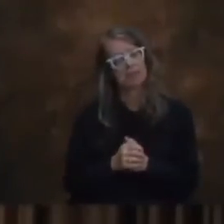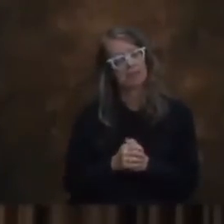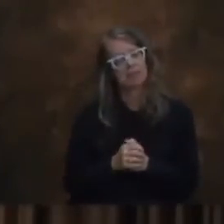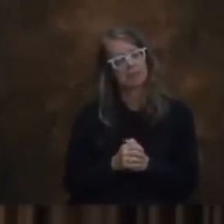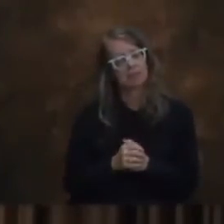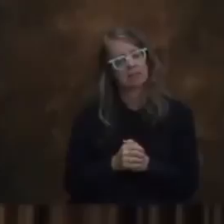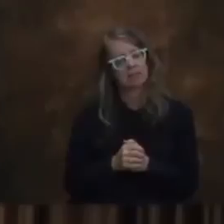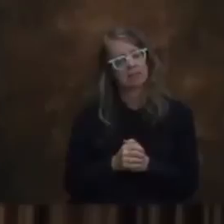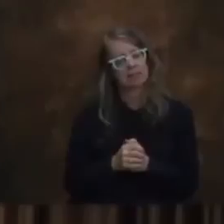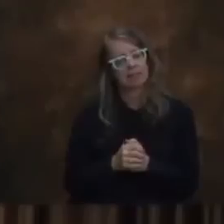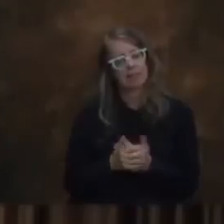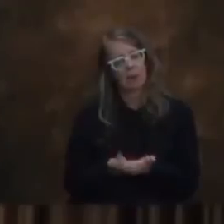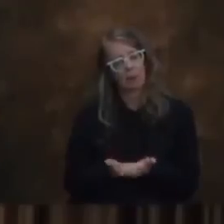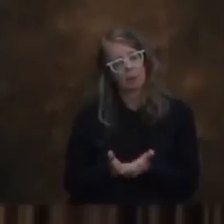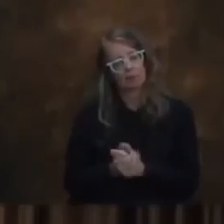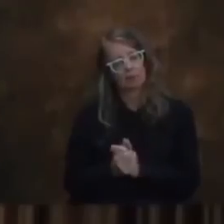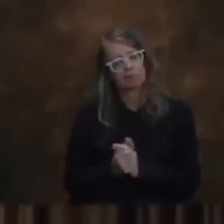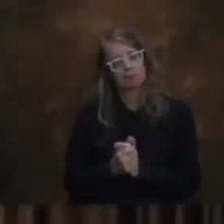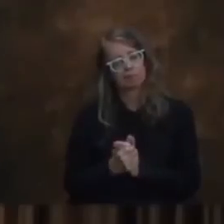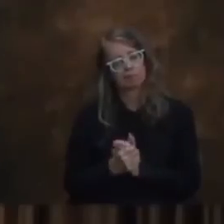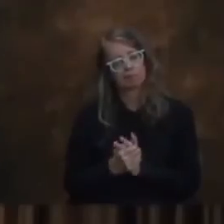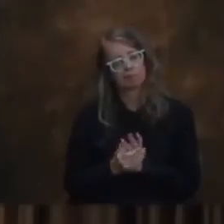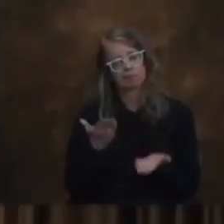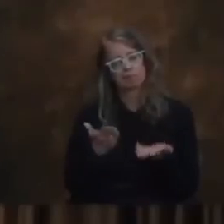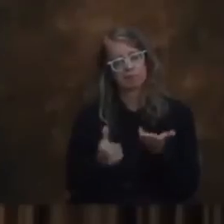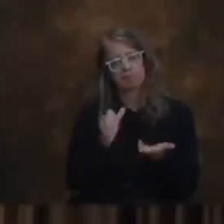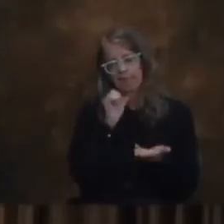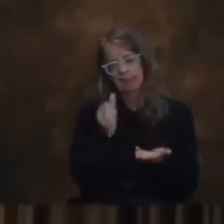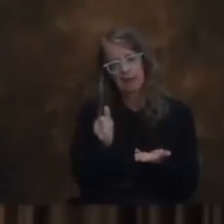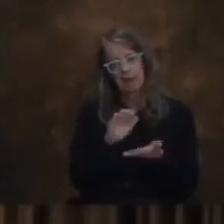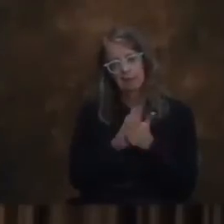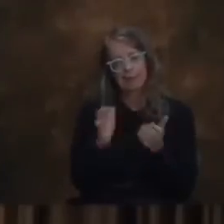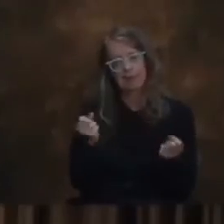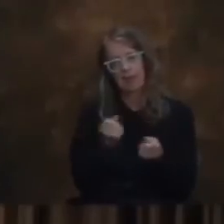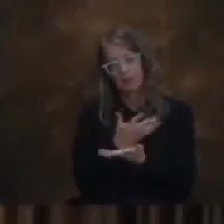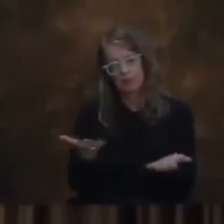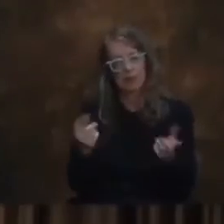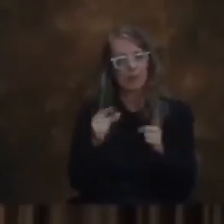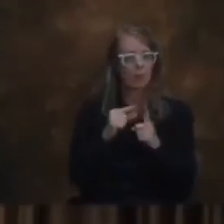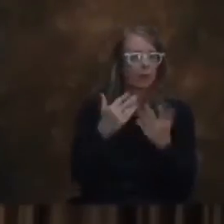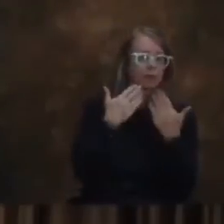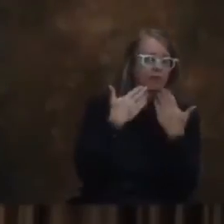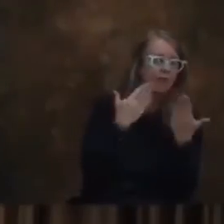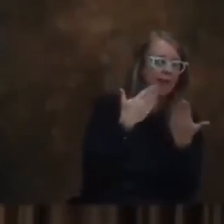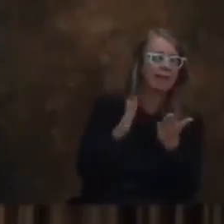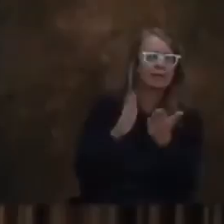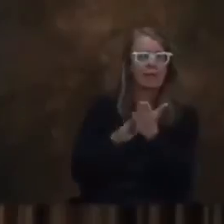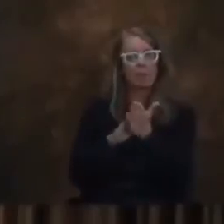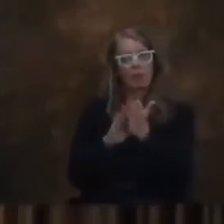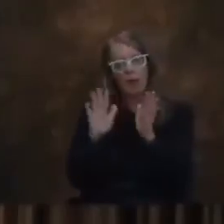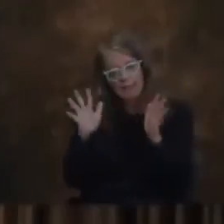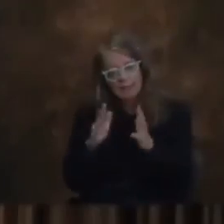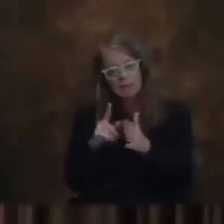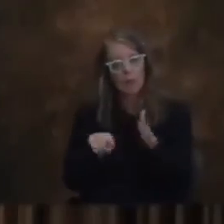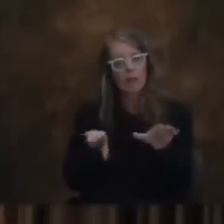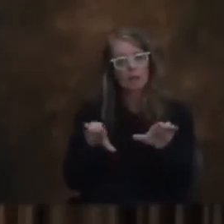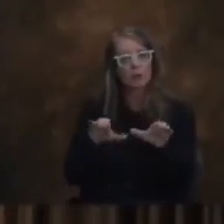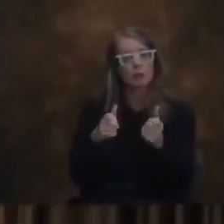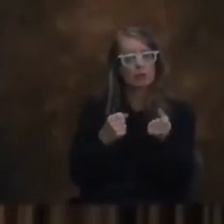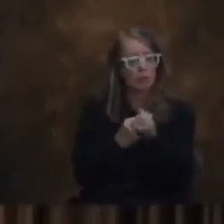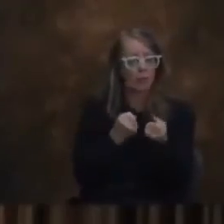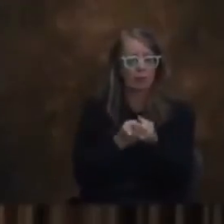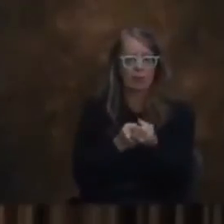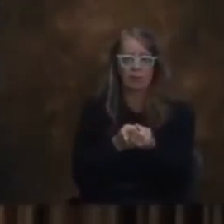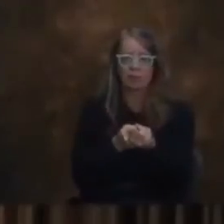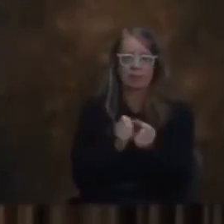de esto no no no no no podemos hacerlo todo pero estamos haciendo lo que podemos hacer por esa